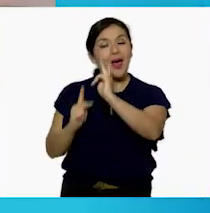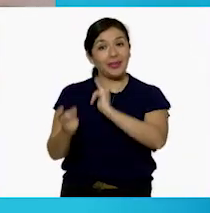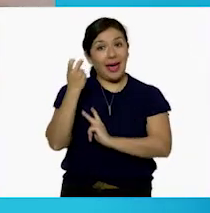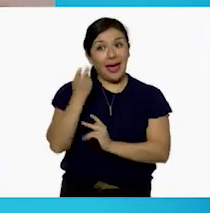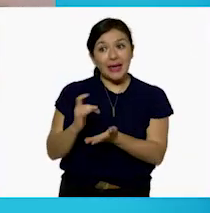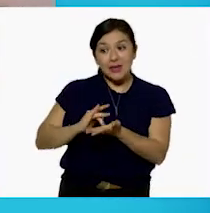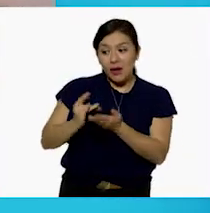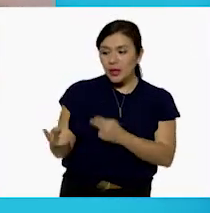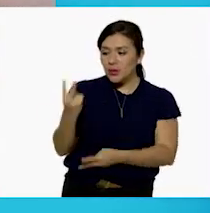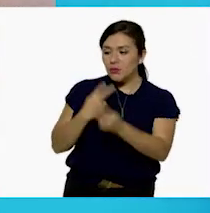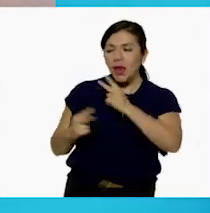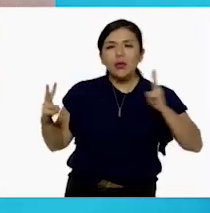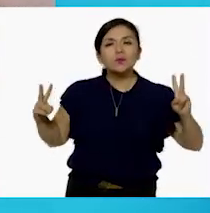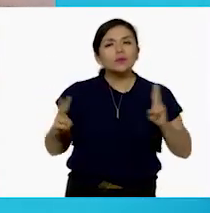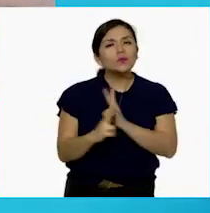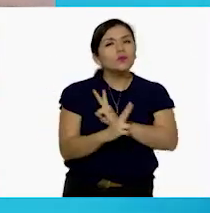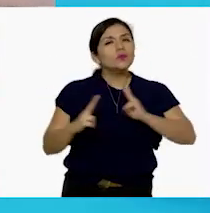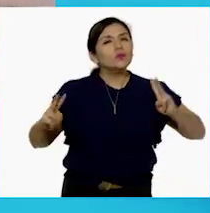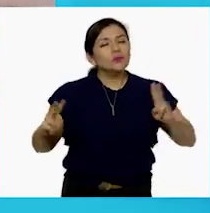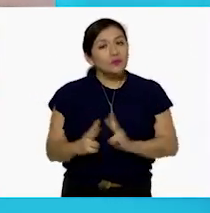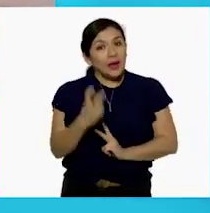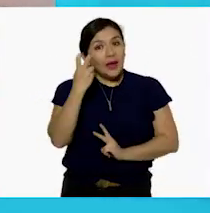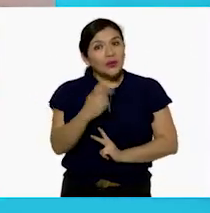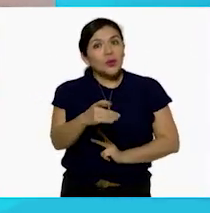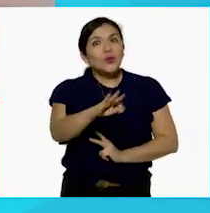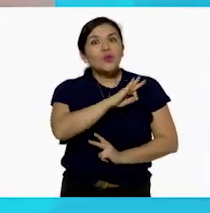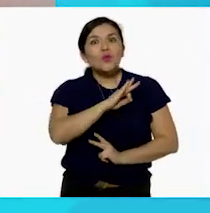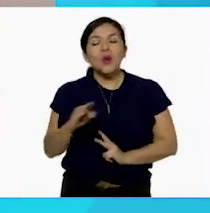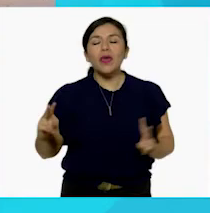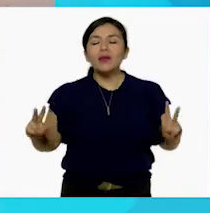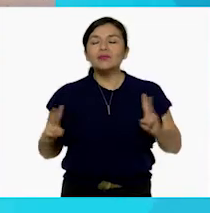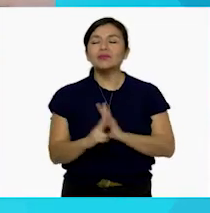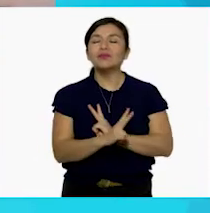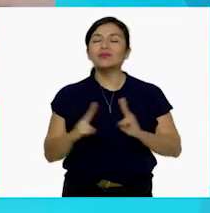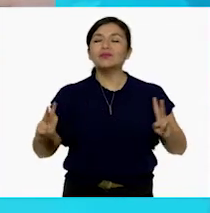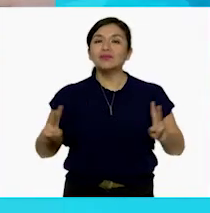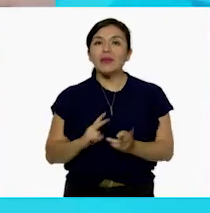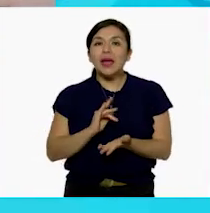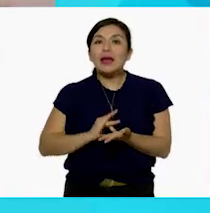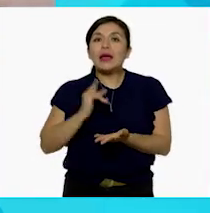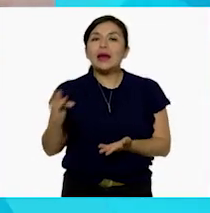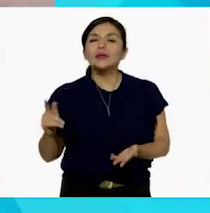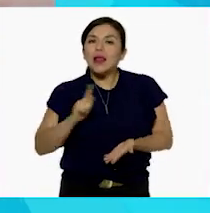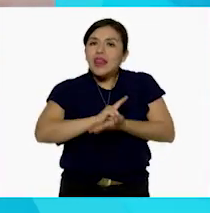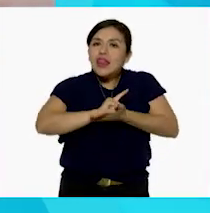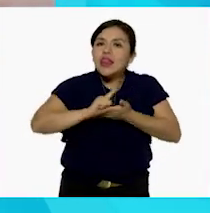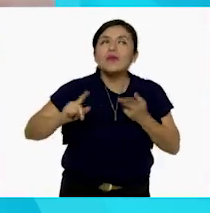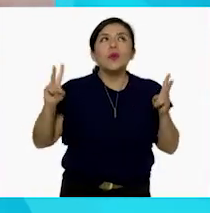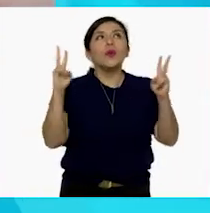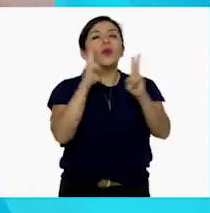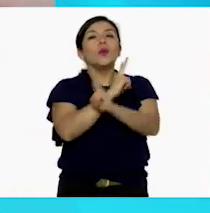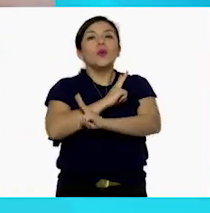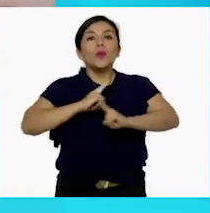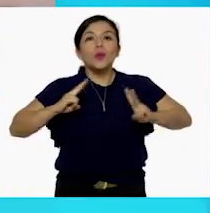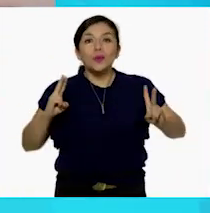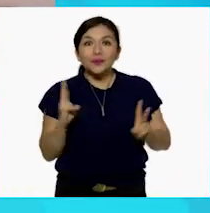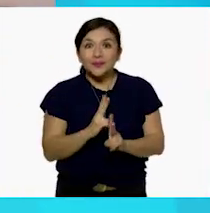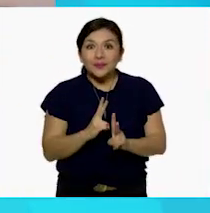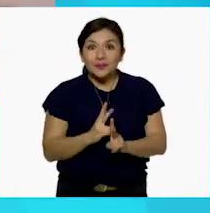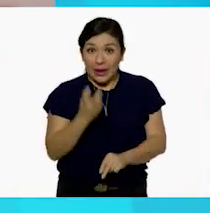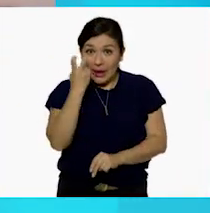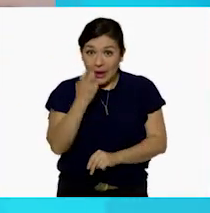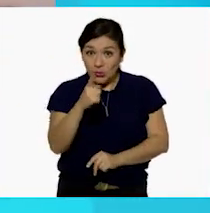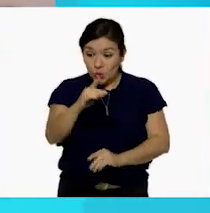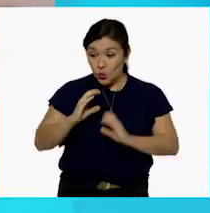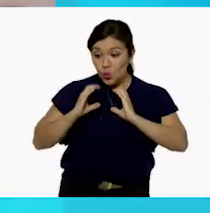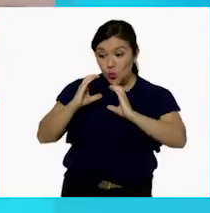al oxígeno que ésta nos proporciona, podemos respirar un aire puro y limpio. Y ese es un